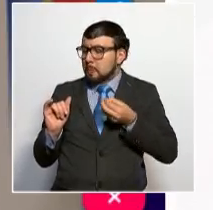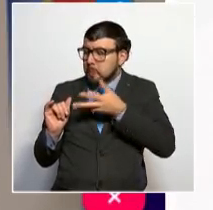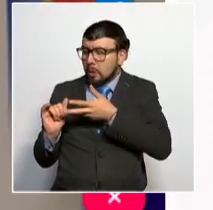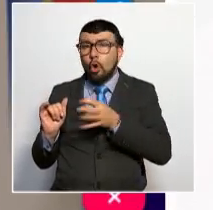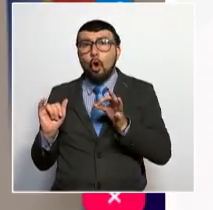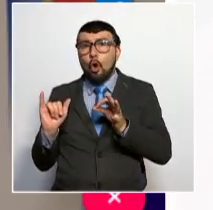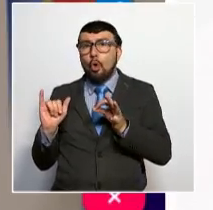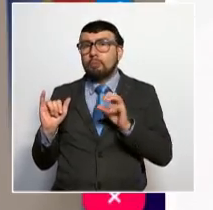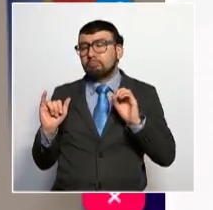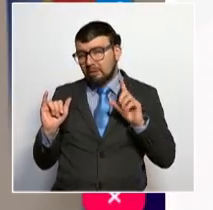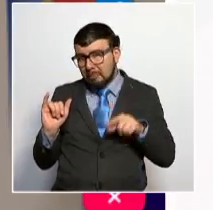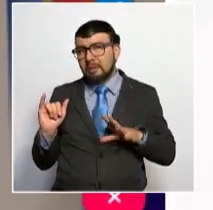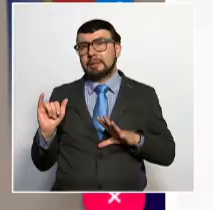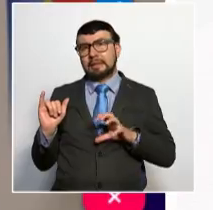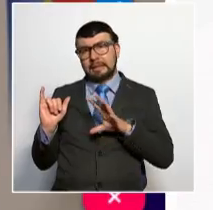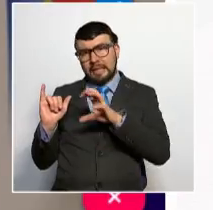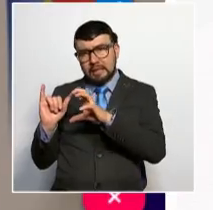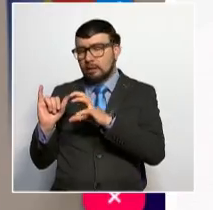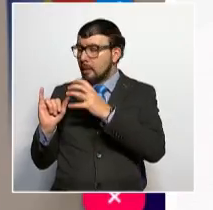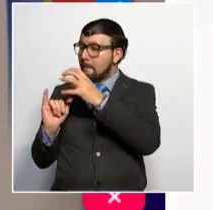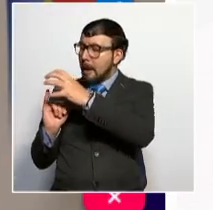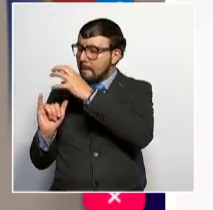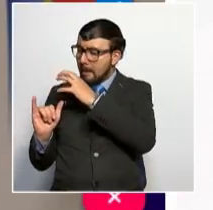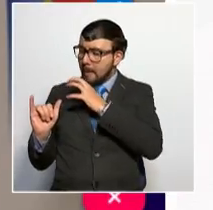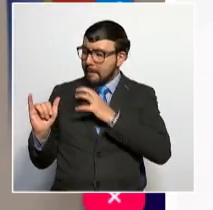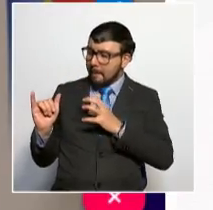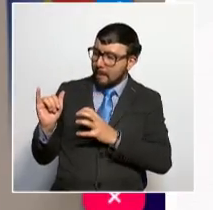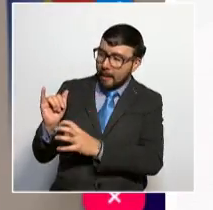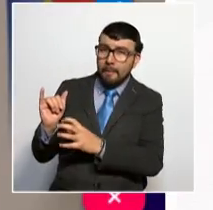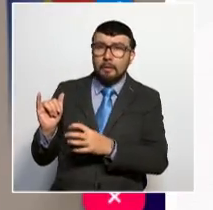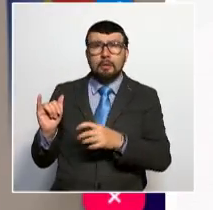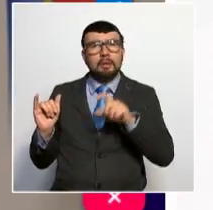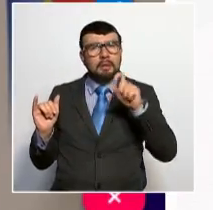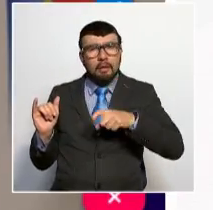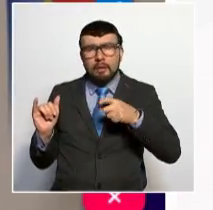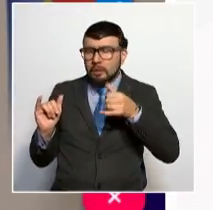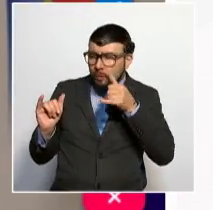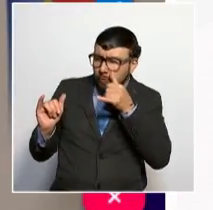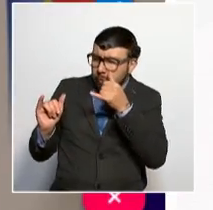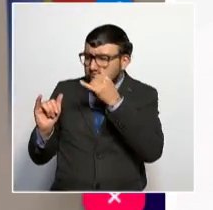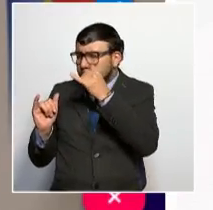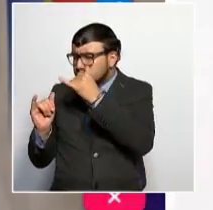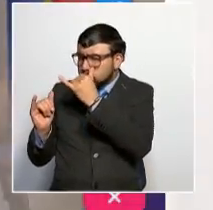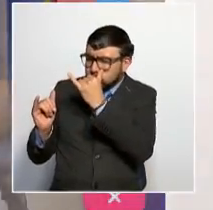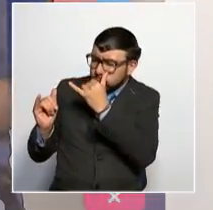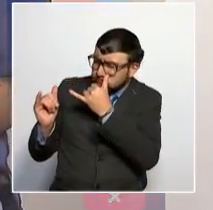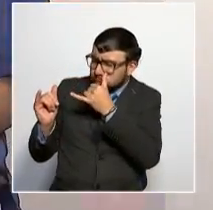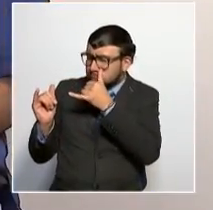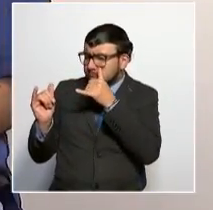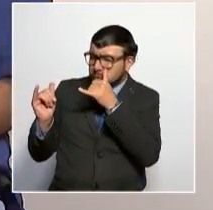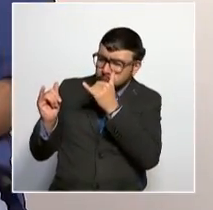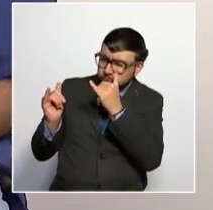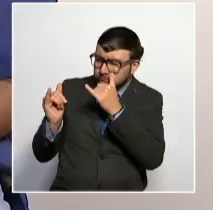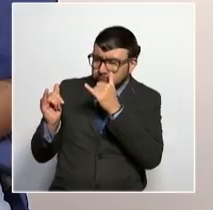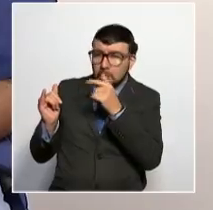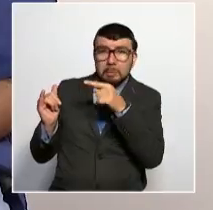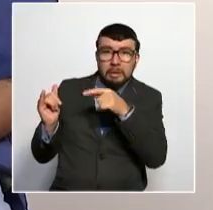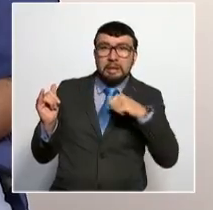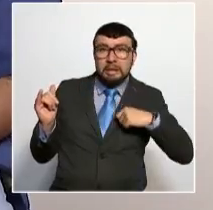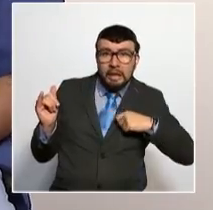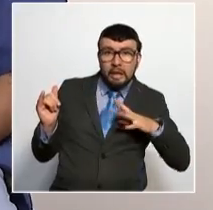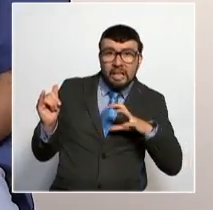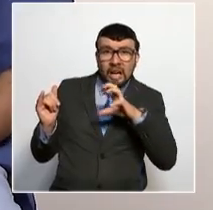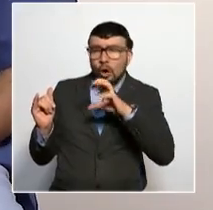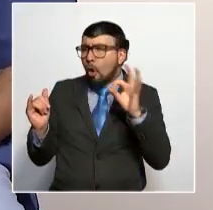aparecer el cáncer, y es en estas partes donde debemos indagar durante un buen examen ginecológico para poder saber si la paciente tiene o